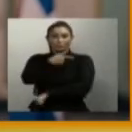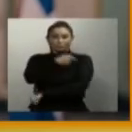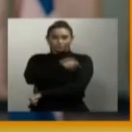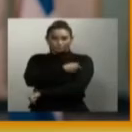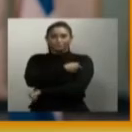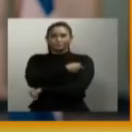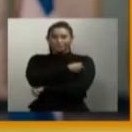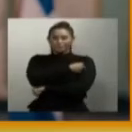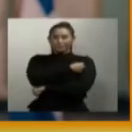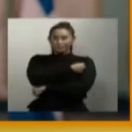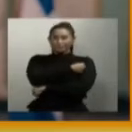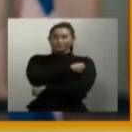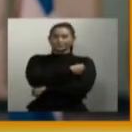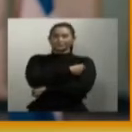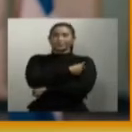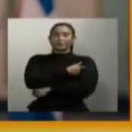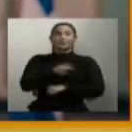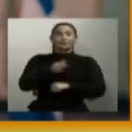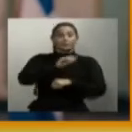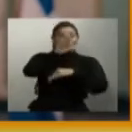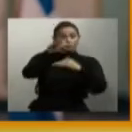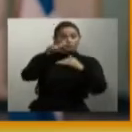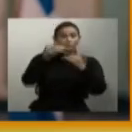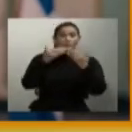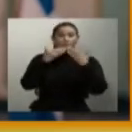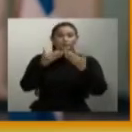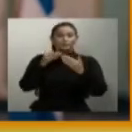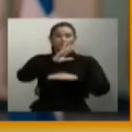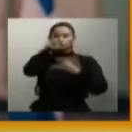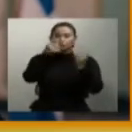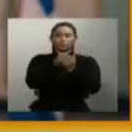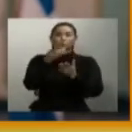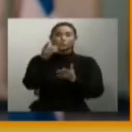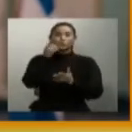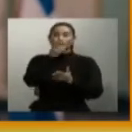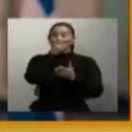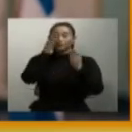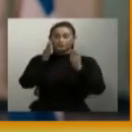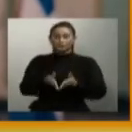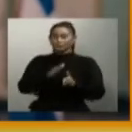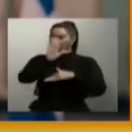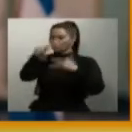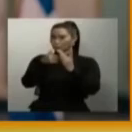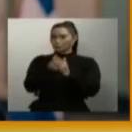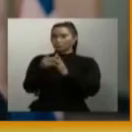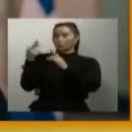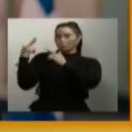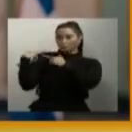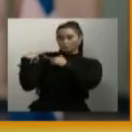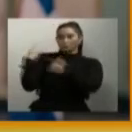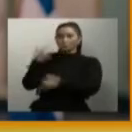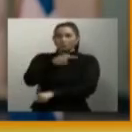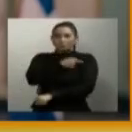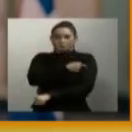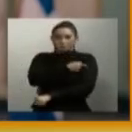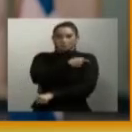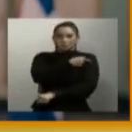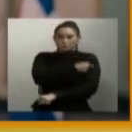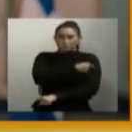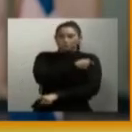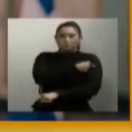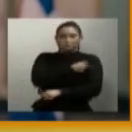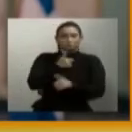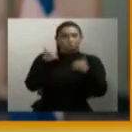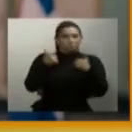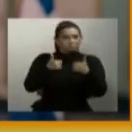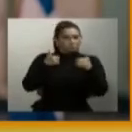tú planteaba por lo que tu aire agua tú no hablabas de las circunstancias en la que se encuentra la repubblica una